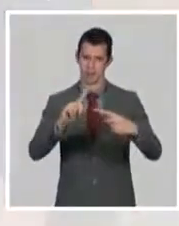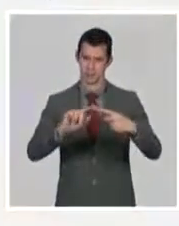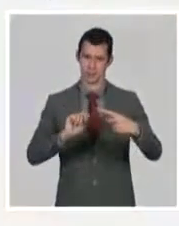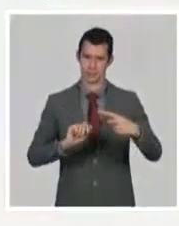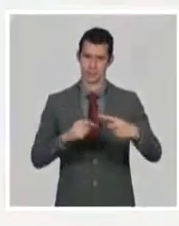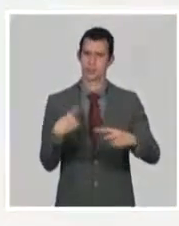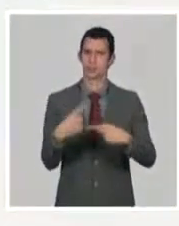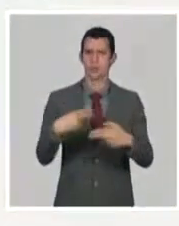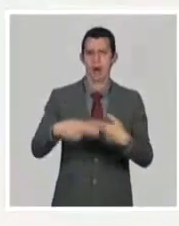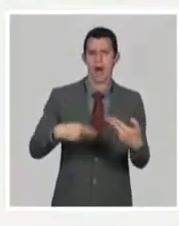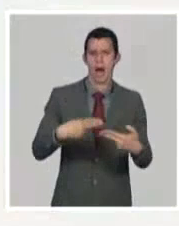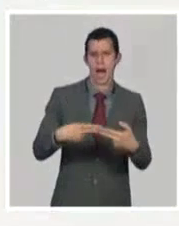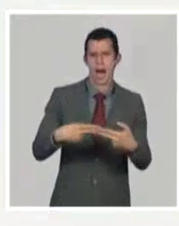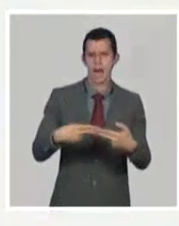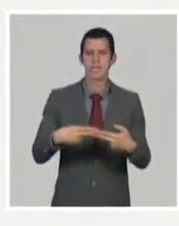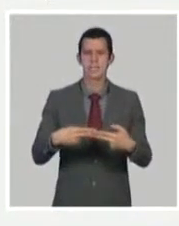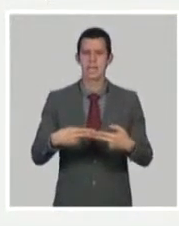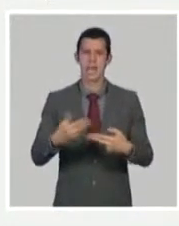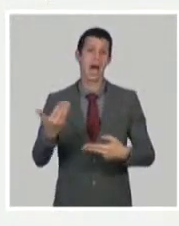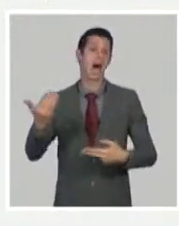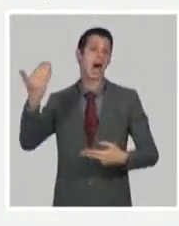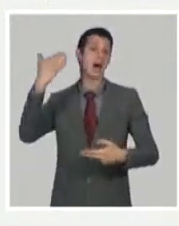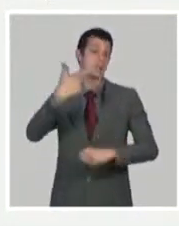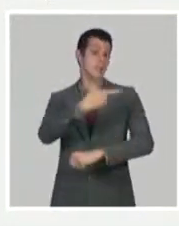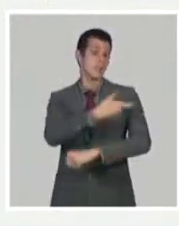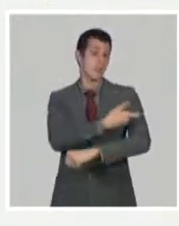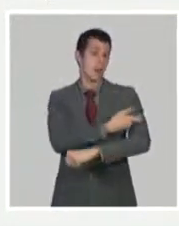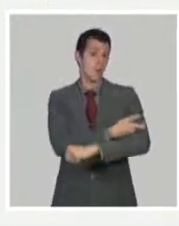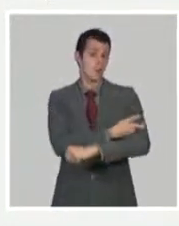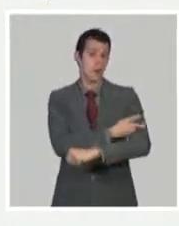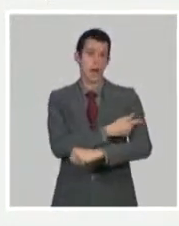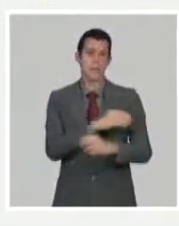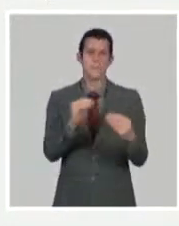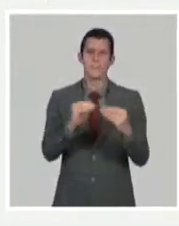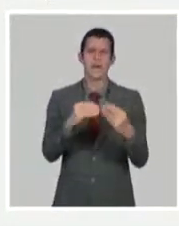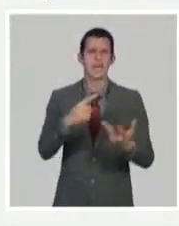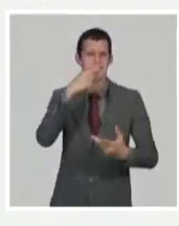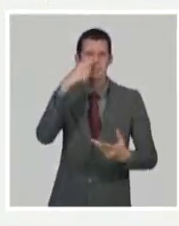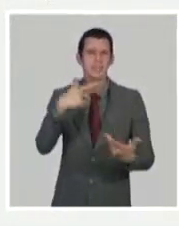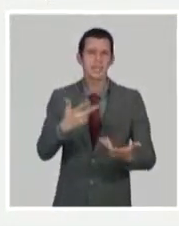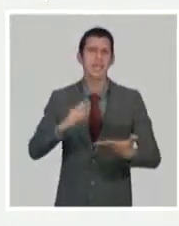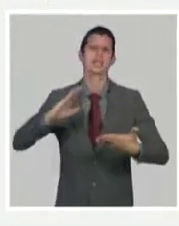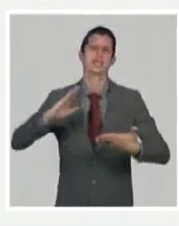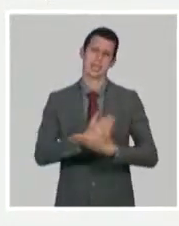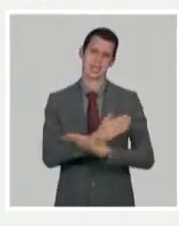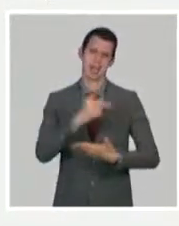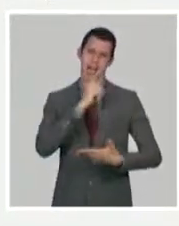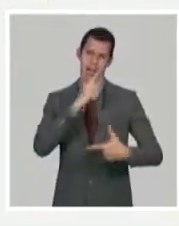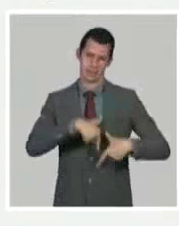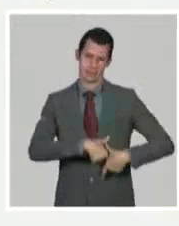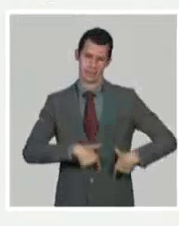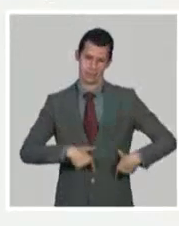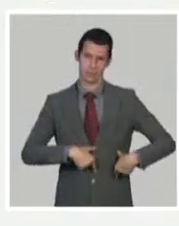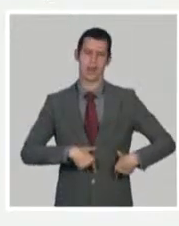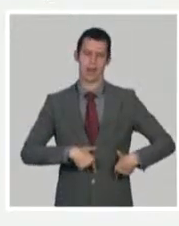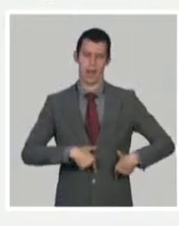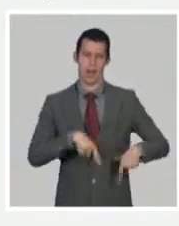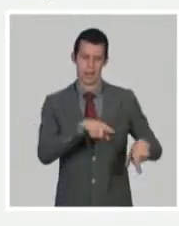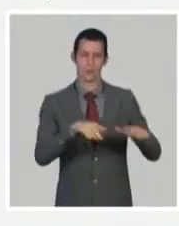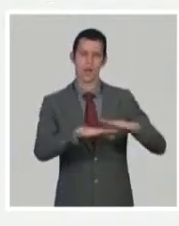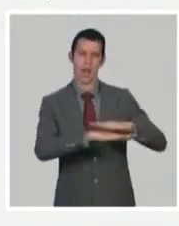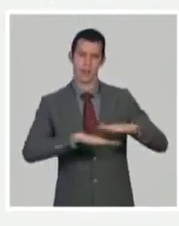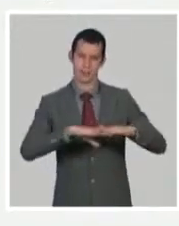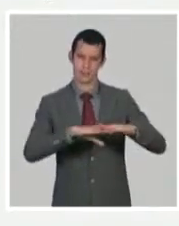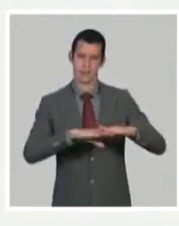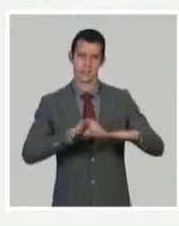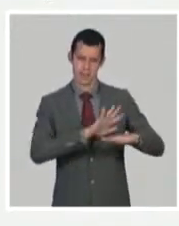el hidróxido de aluminio. El hidróxido de aluminio es un adyuvante muy conocido, es un adyuvante que es el adyuvante por